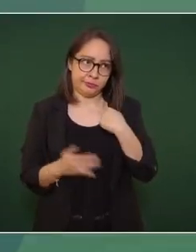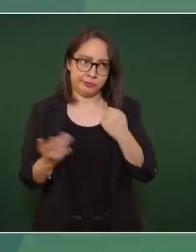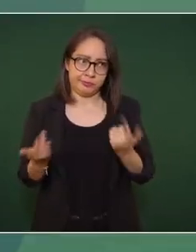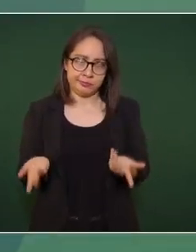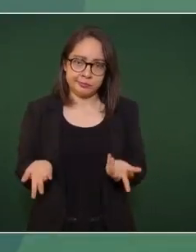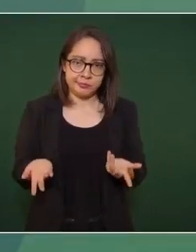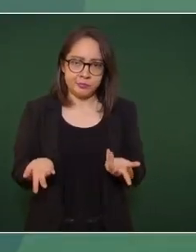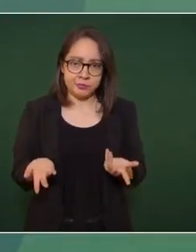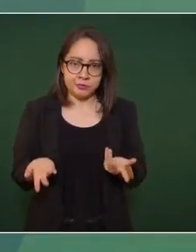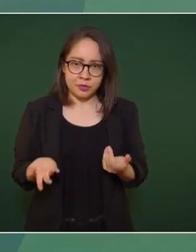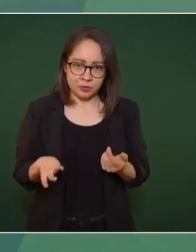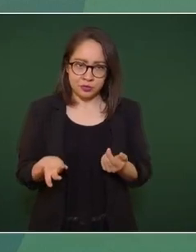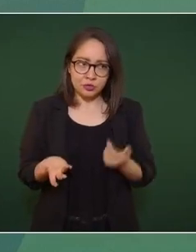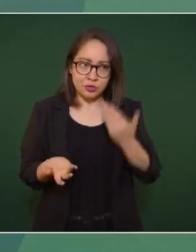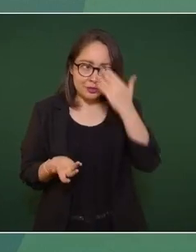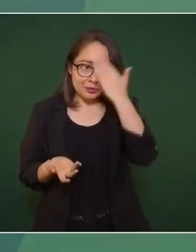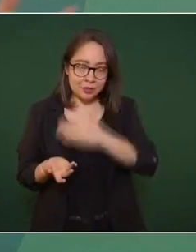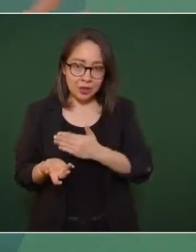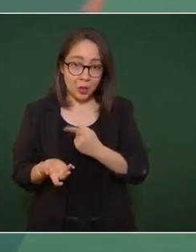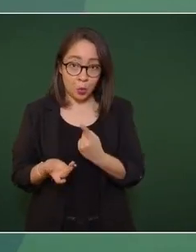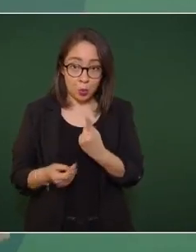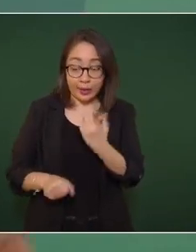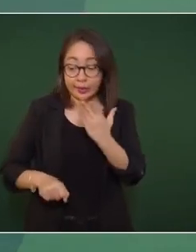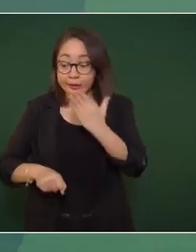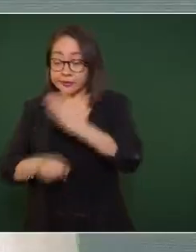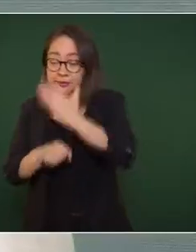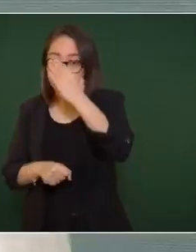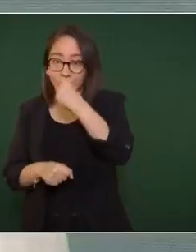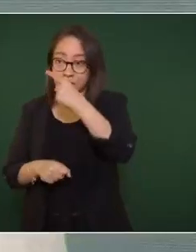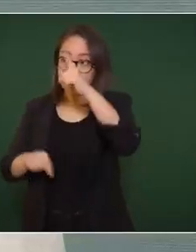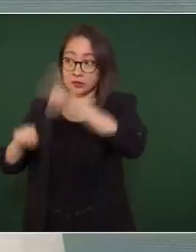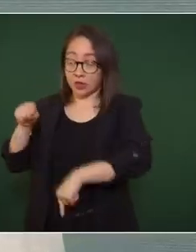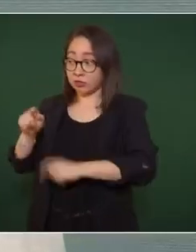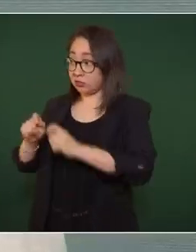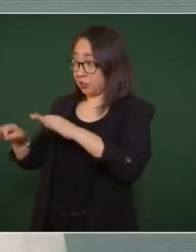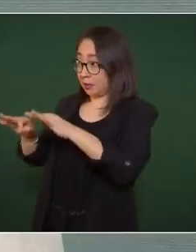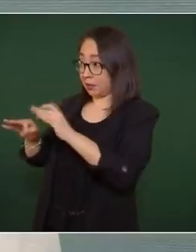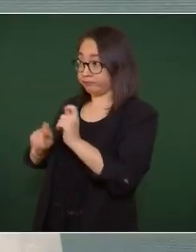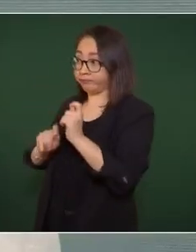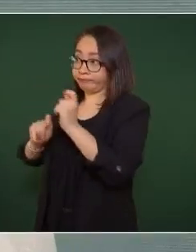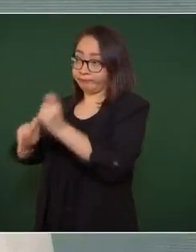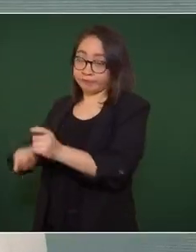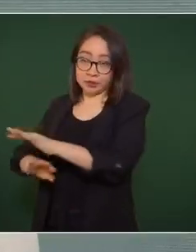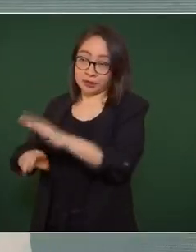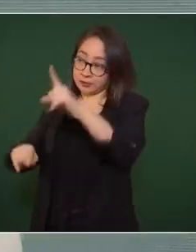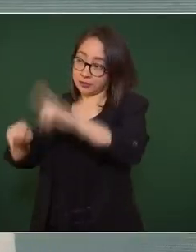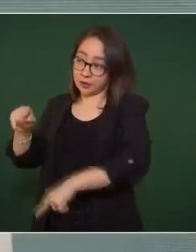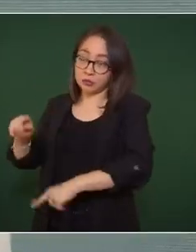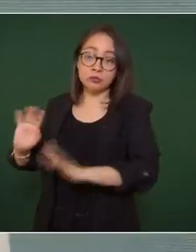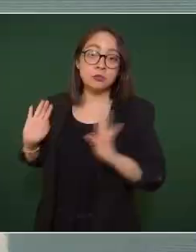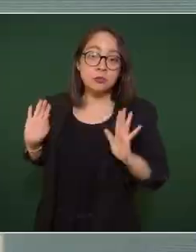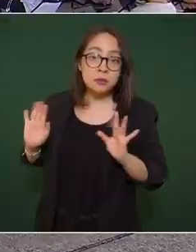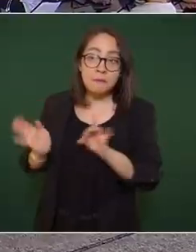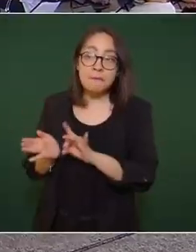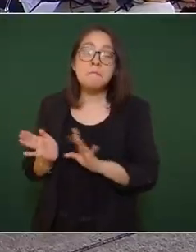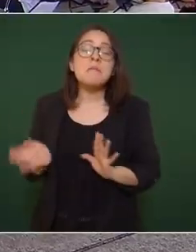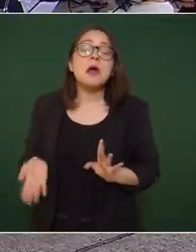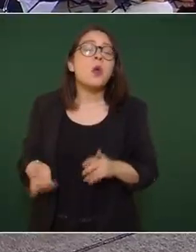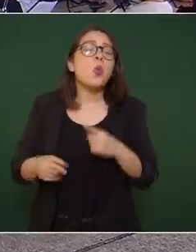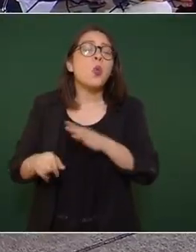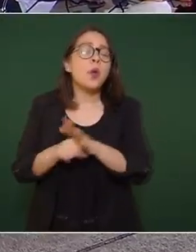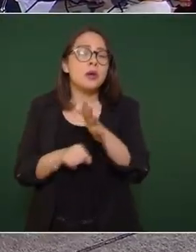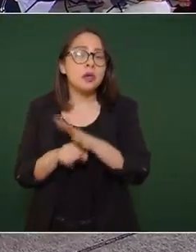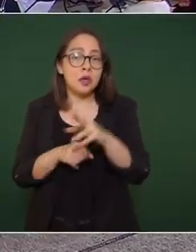que castigaron a un juez o lo destituyeron de Nuevo León, que fue el que